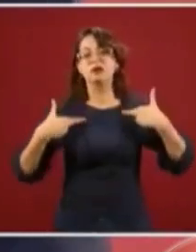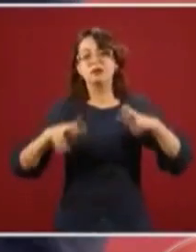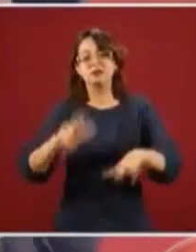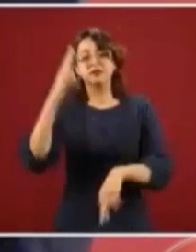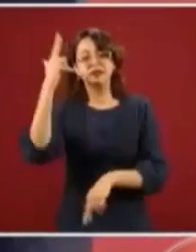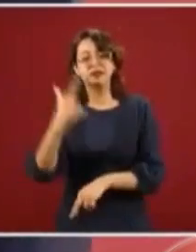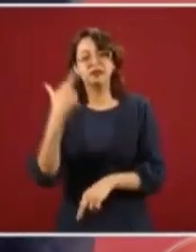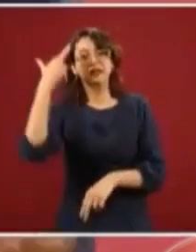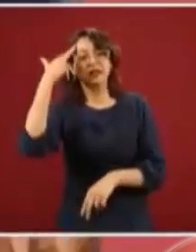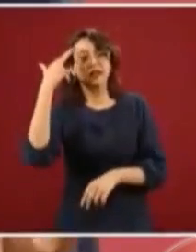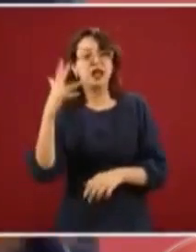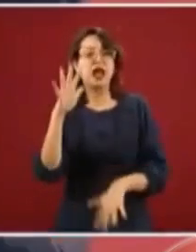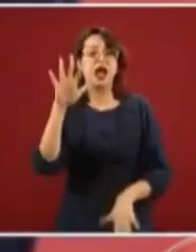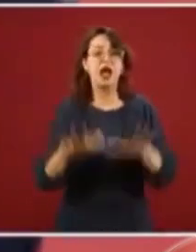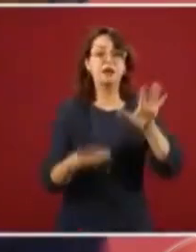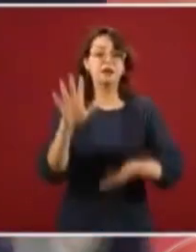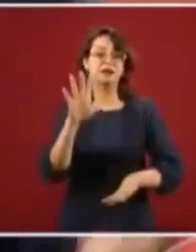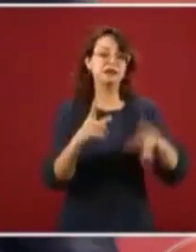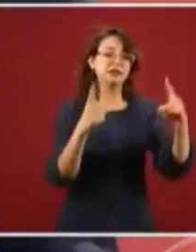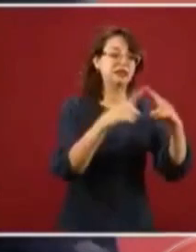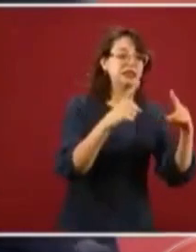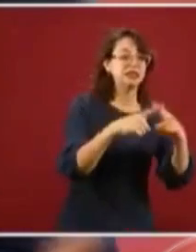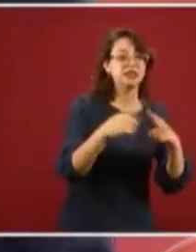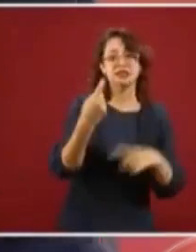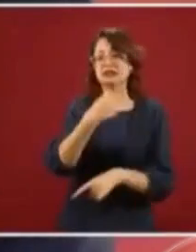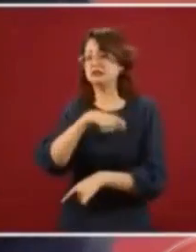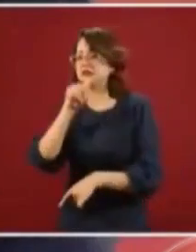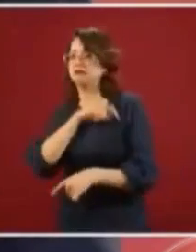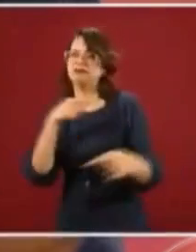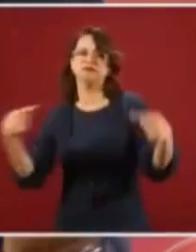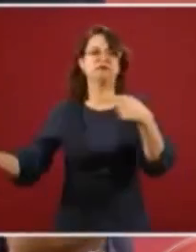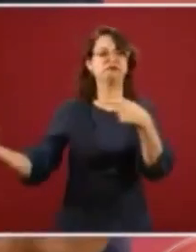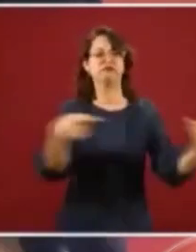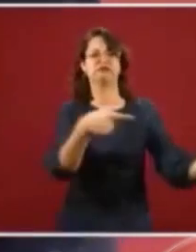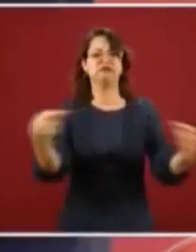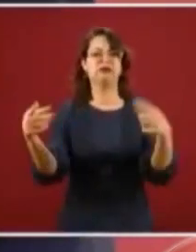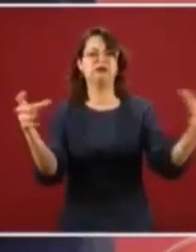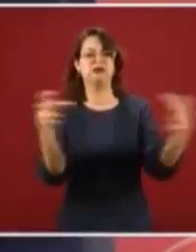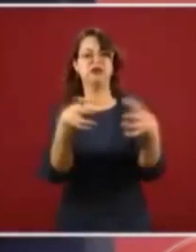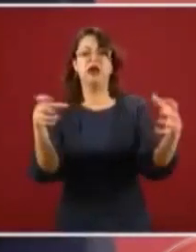Y a veces se peleaban, quemaron el palacio en un pleito